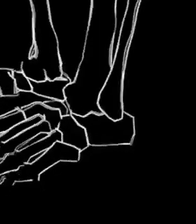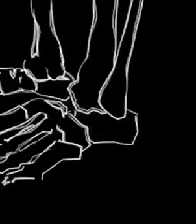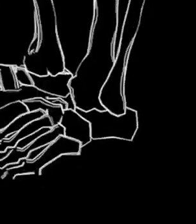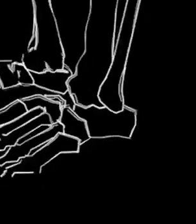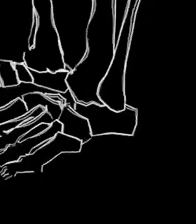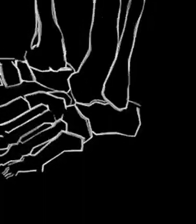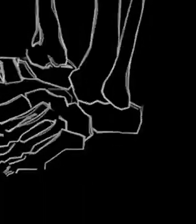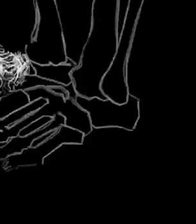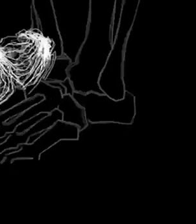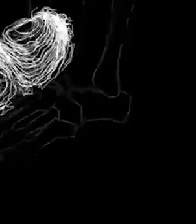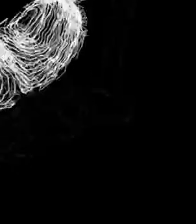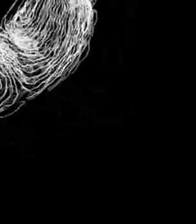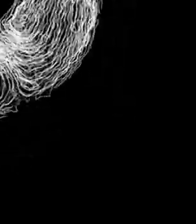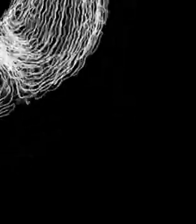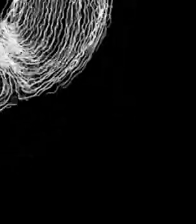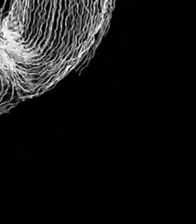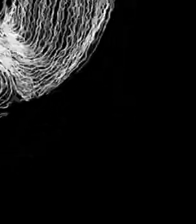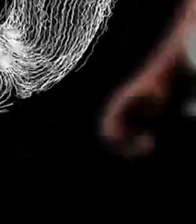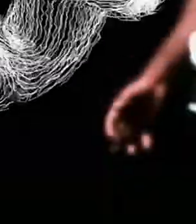Cambiado mi vida.